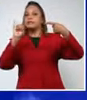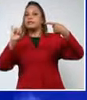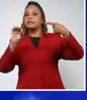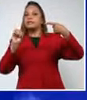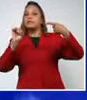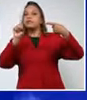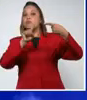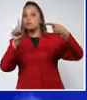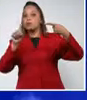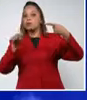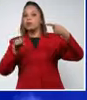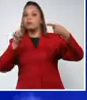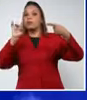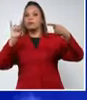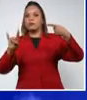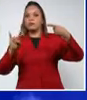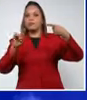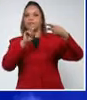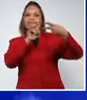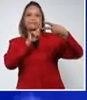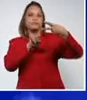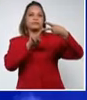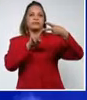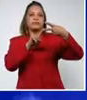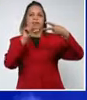611,9, le sigue La Lisa,